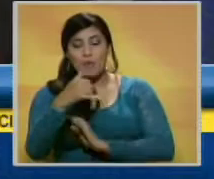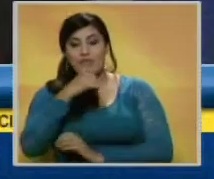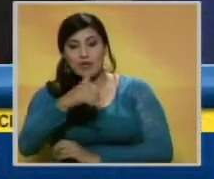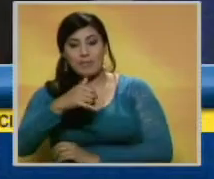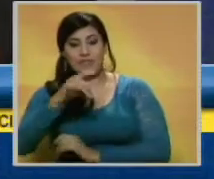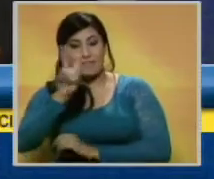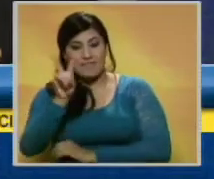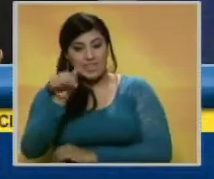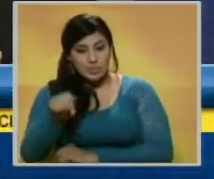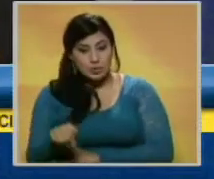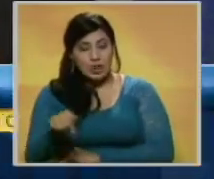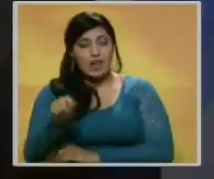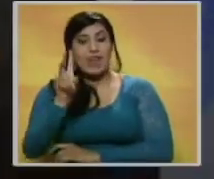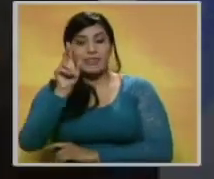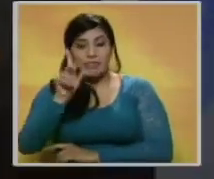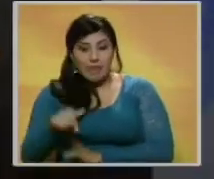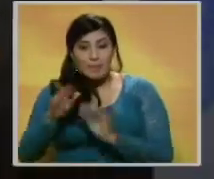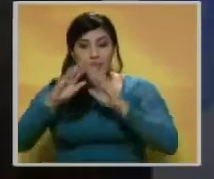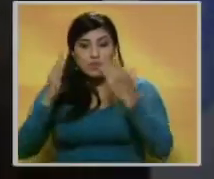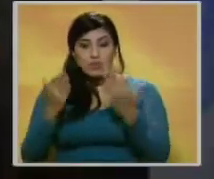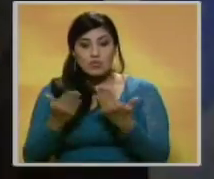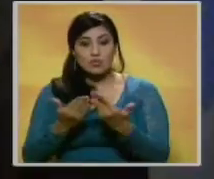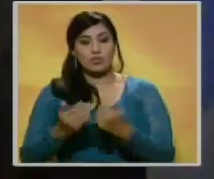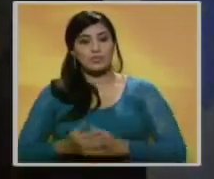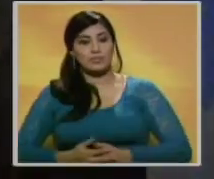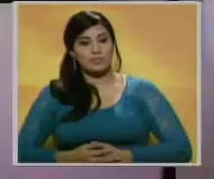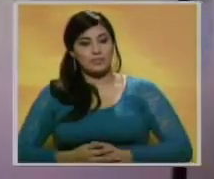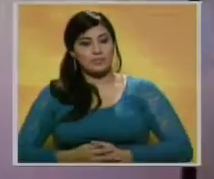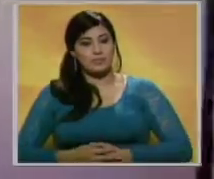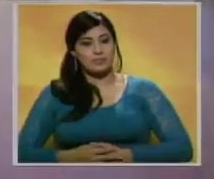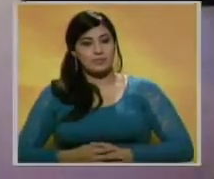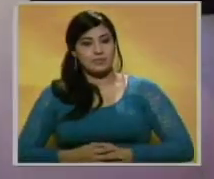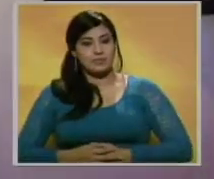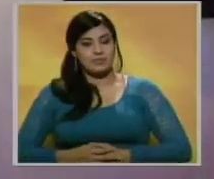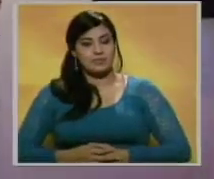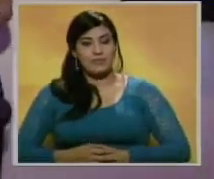en Venezuela y parte del mundo.